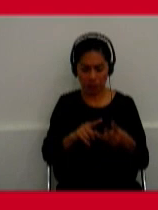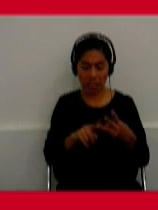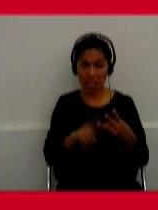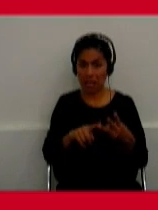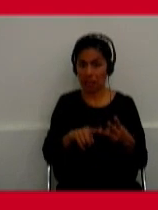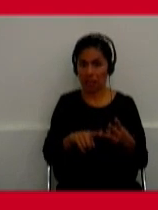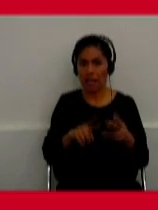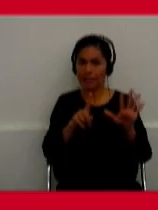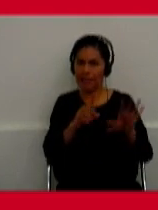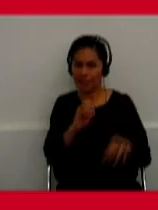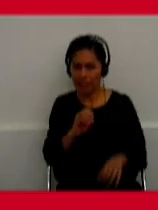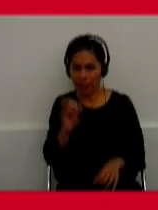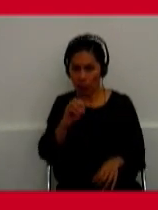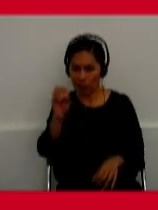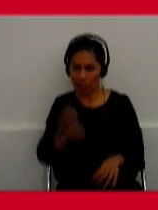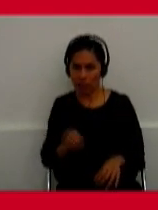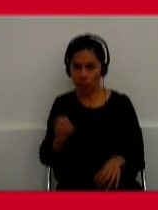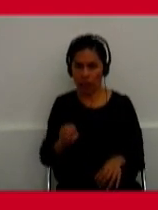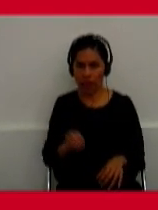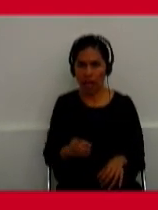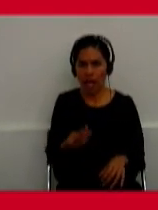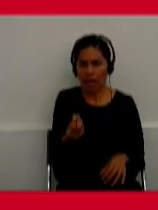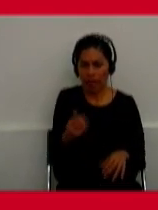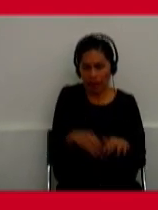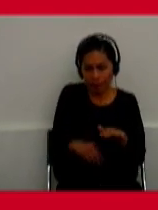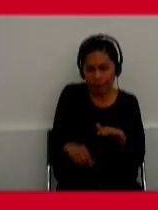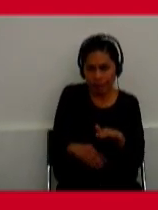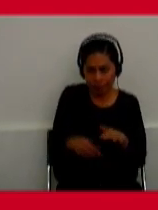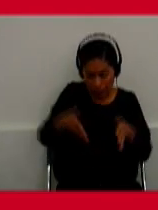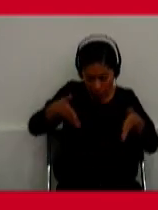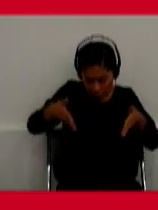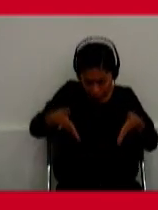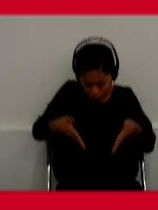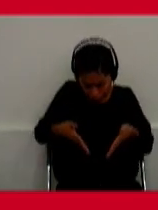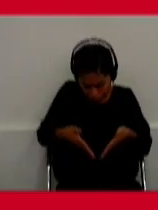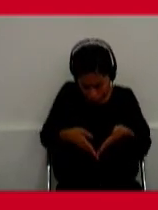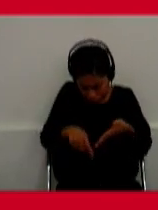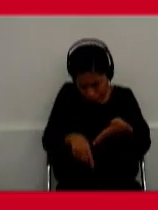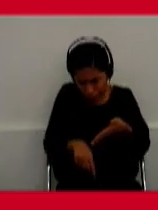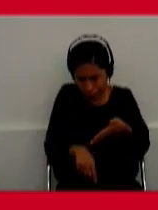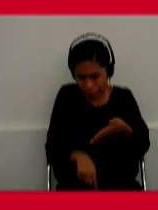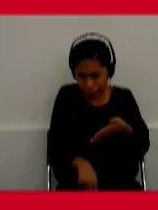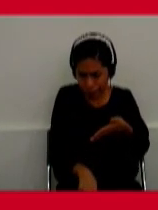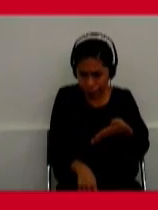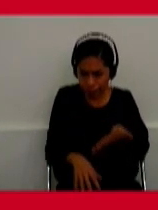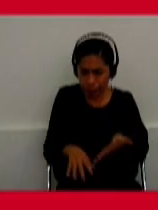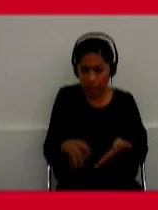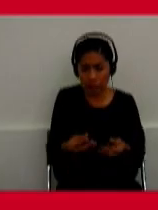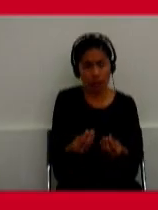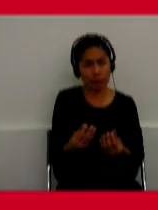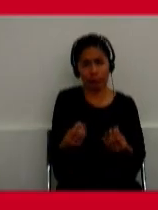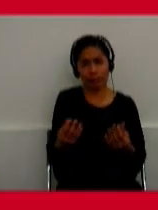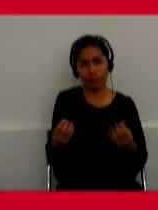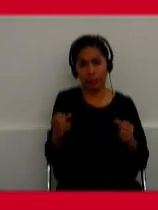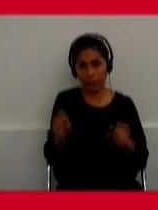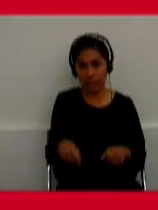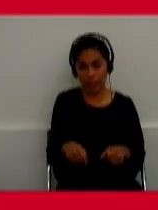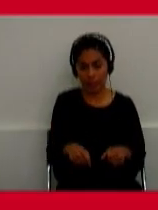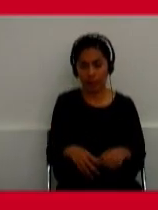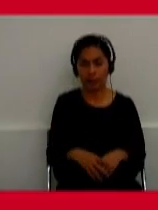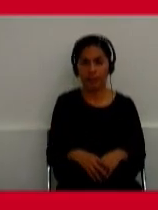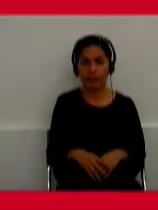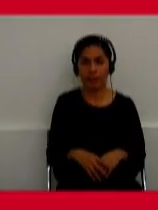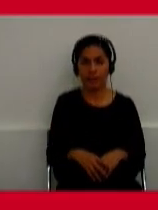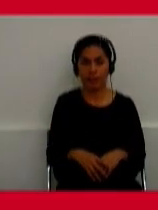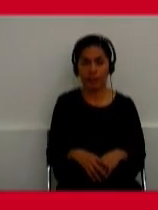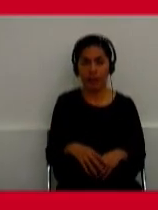de sólidos, y en el de cono profundo puedes llegar hasta 70, 72% de sólidos. Son relaves muy densificados en